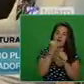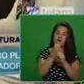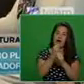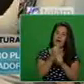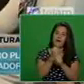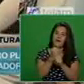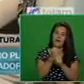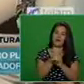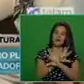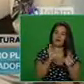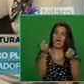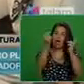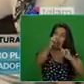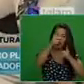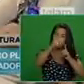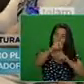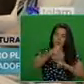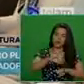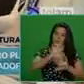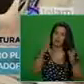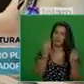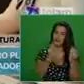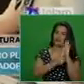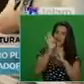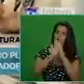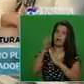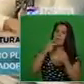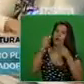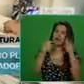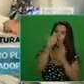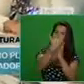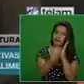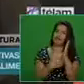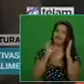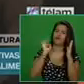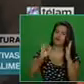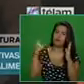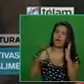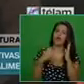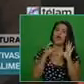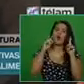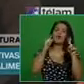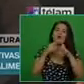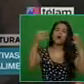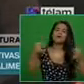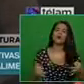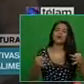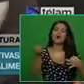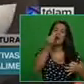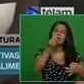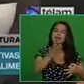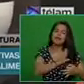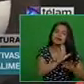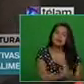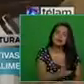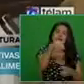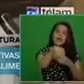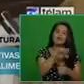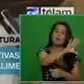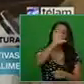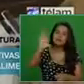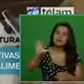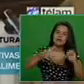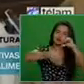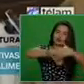hemos acordado y hemos avanzado en muchas políticas activas del sector que garantiza la seguridad y la soberanía alimentaria en los países de la